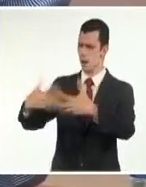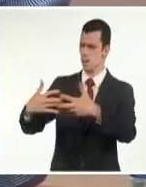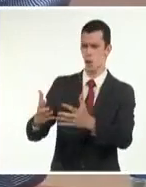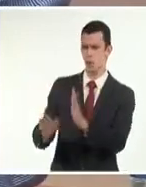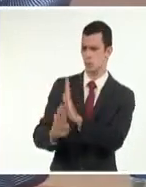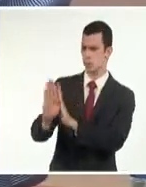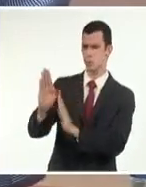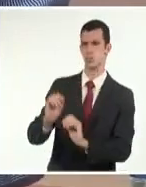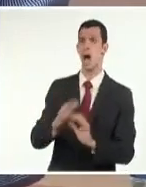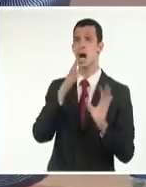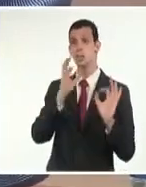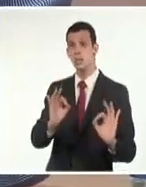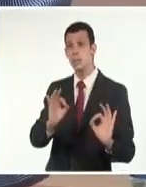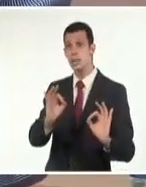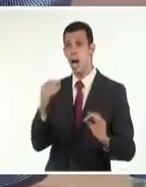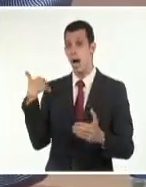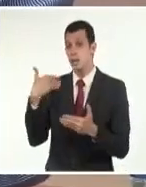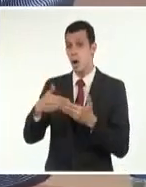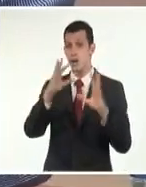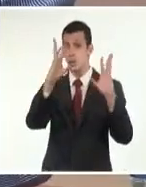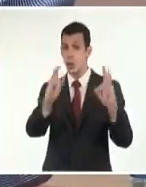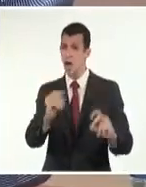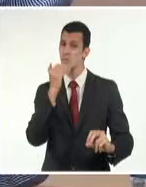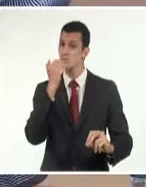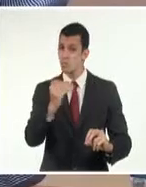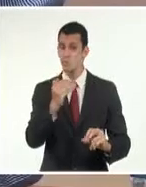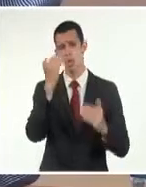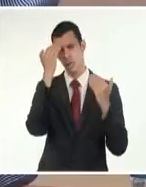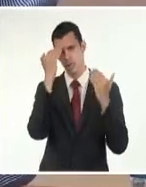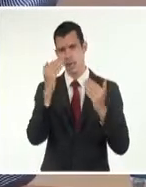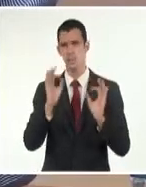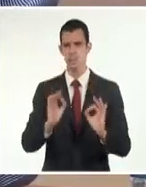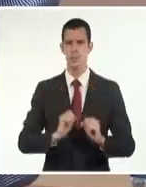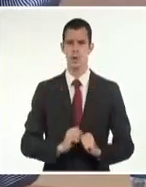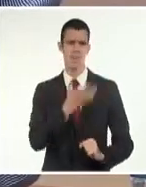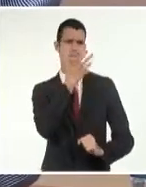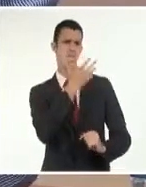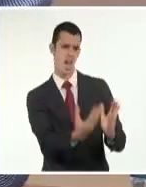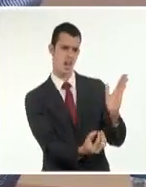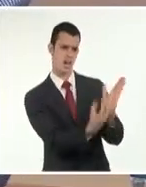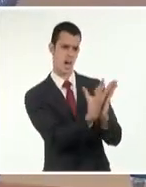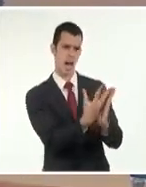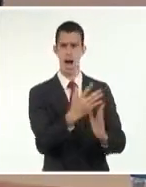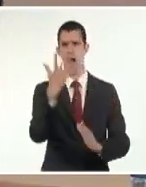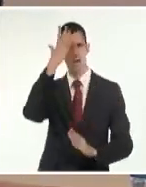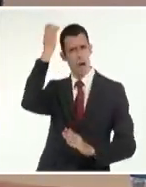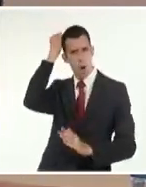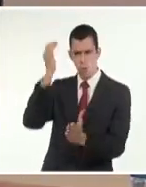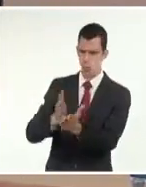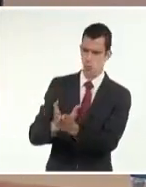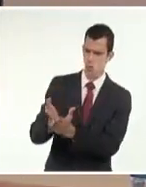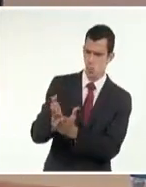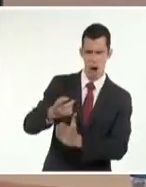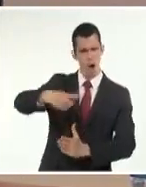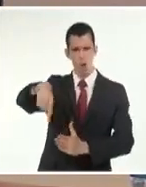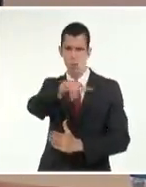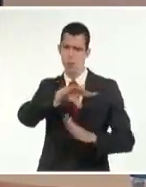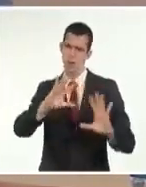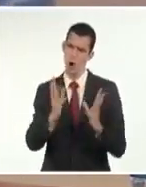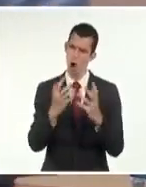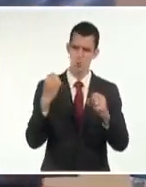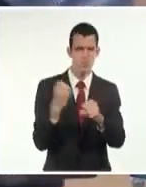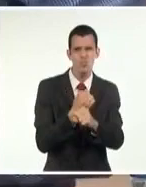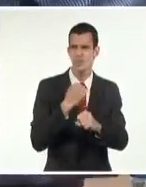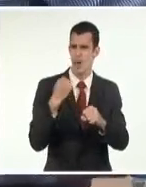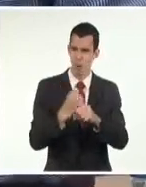con este resultado. Como mismo ustedes expresaron ahí, en esa diapositiva, Fidel, que tenía una confianza tremenda, un